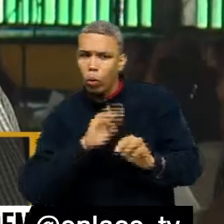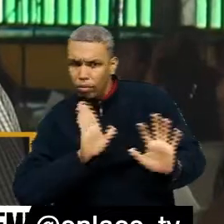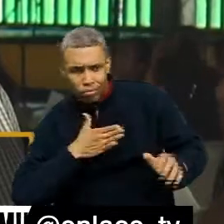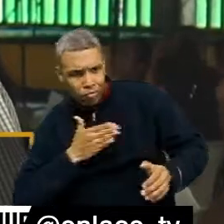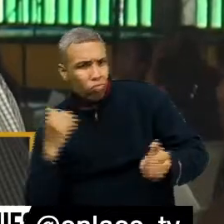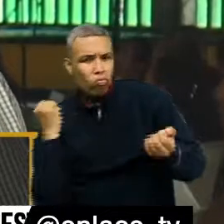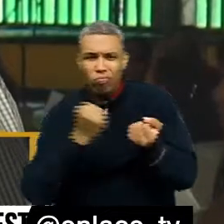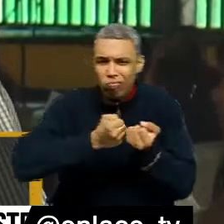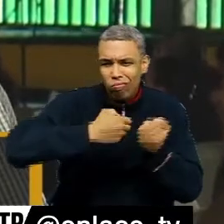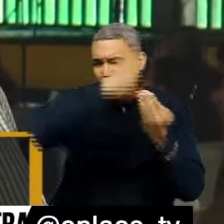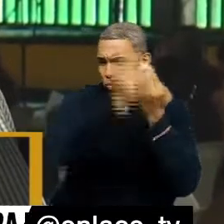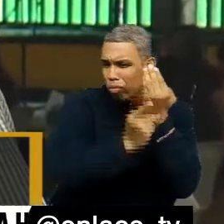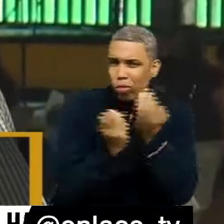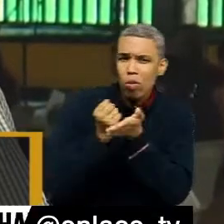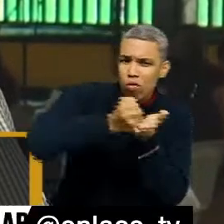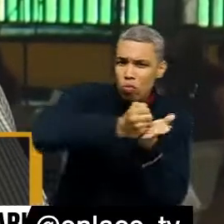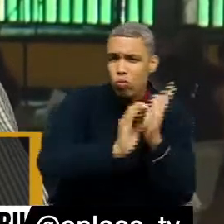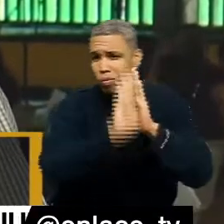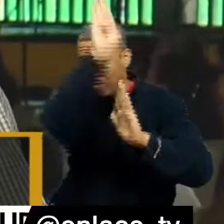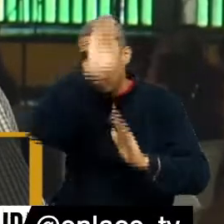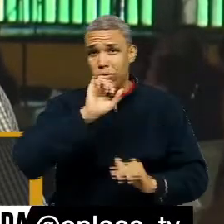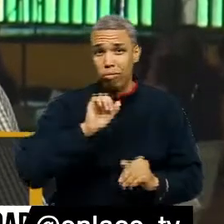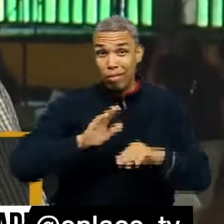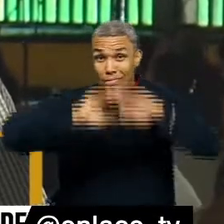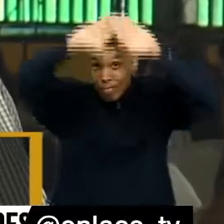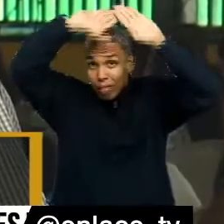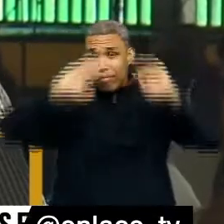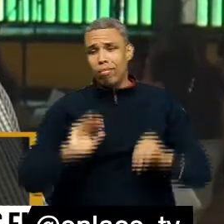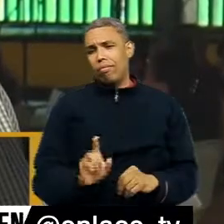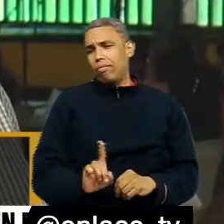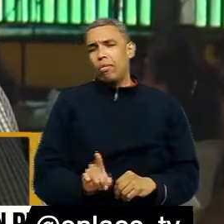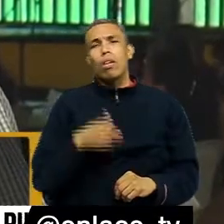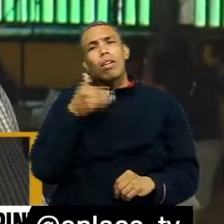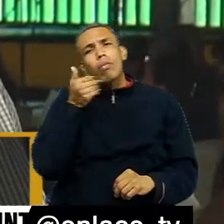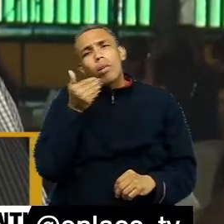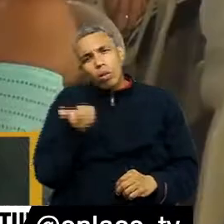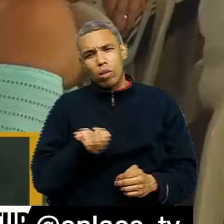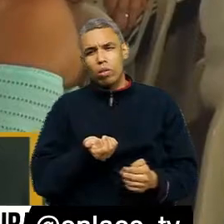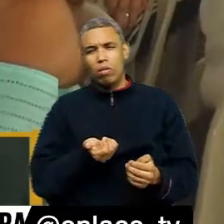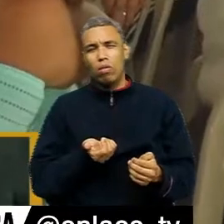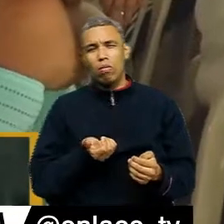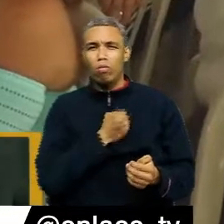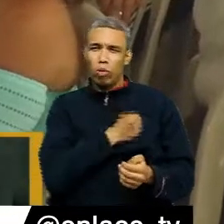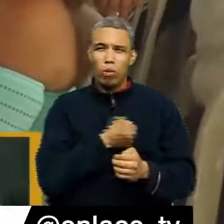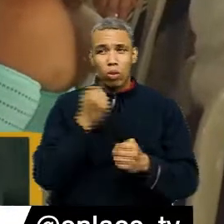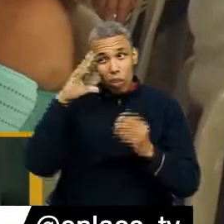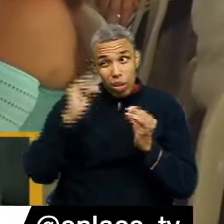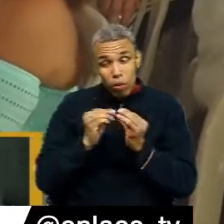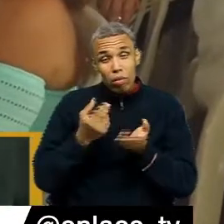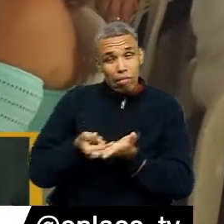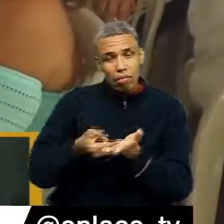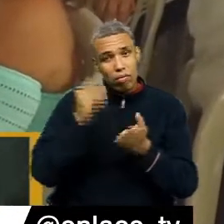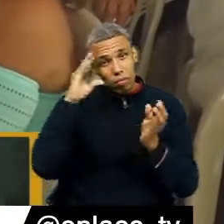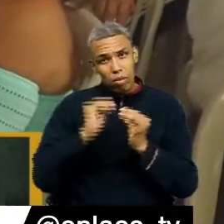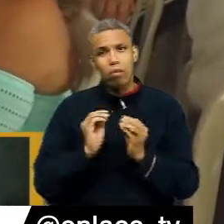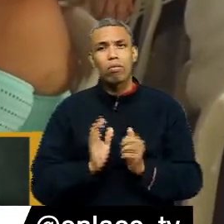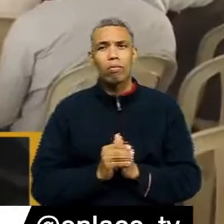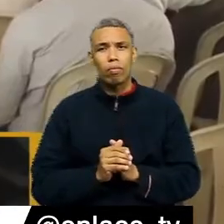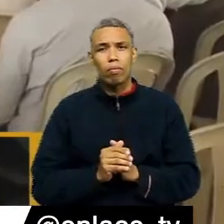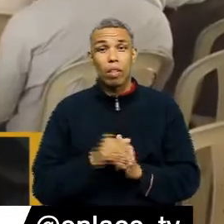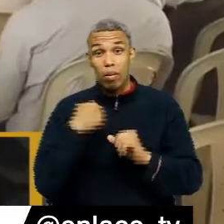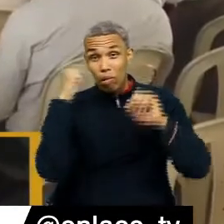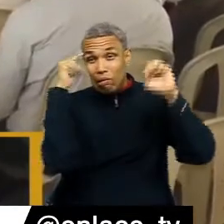forma mancomunada, valga la redundancia, podemos sacar adelante esta situación que está presentando. Mencionaron que en caso de que estas